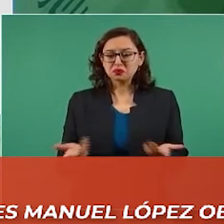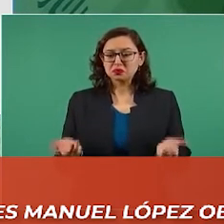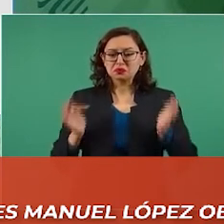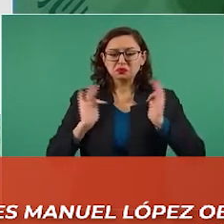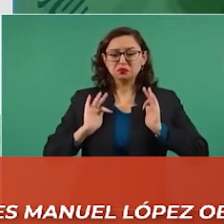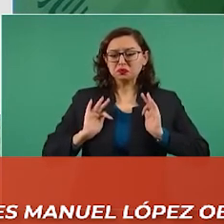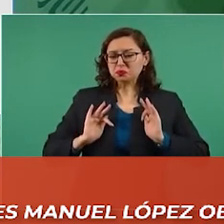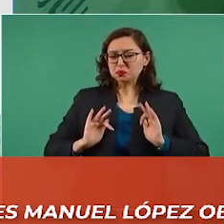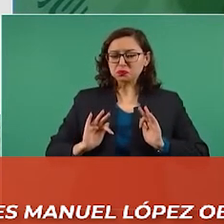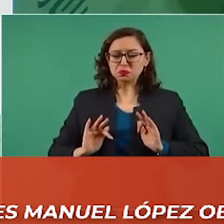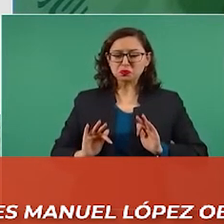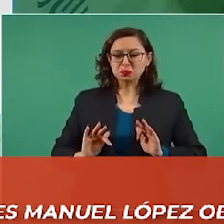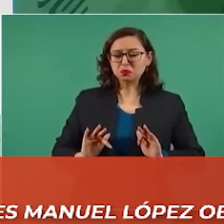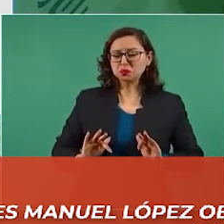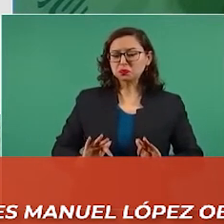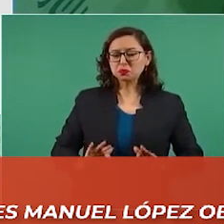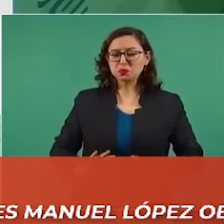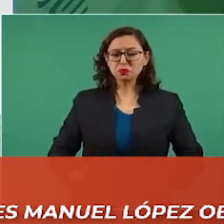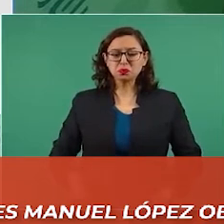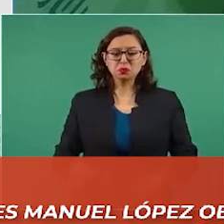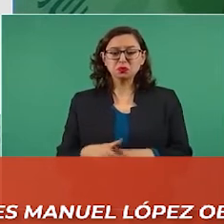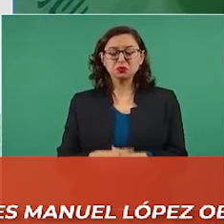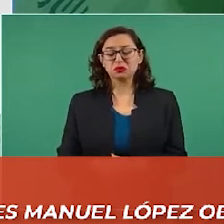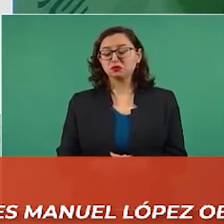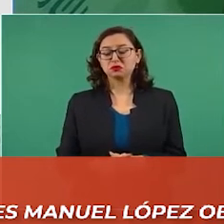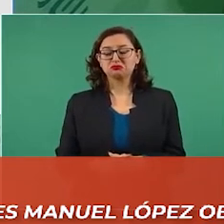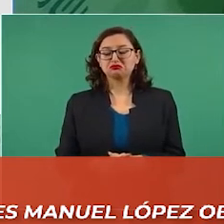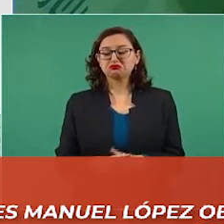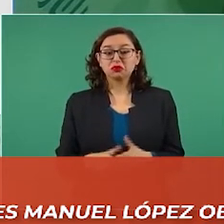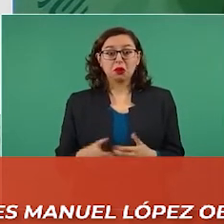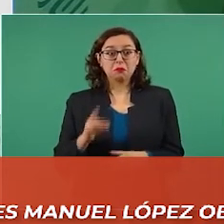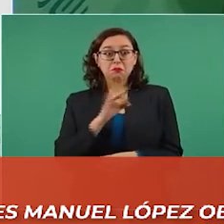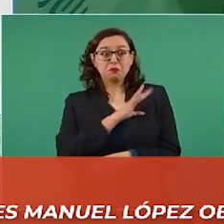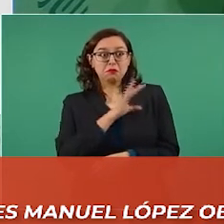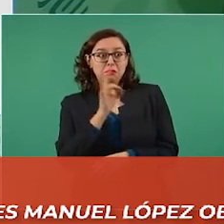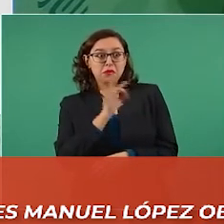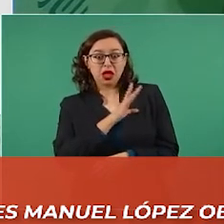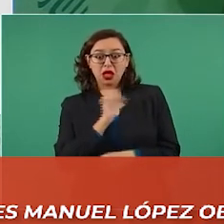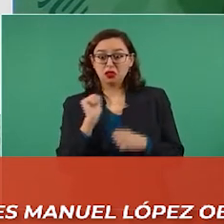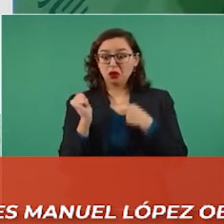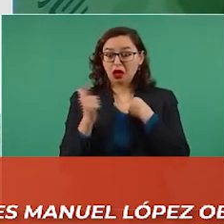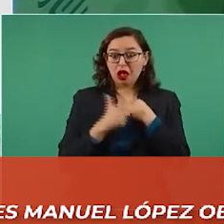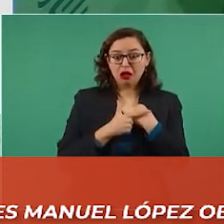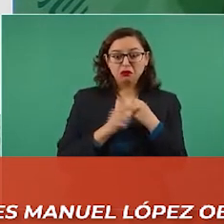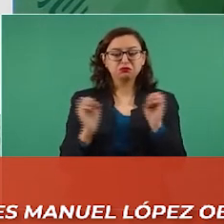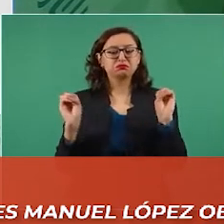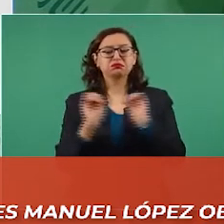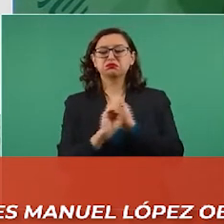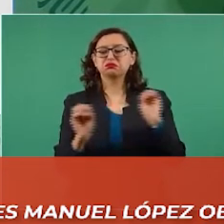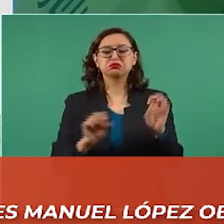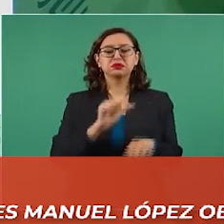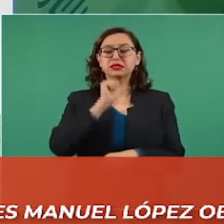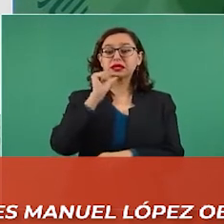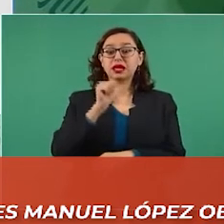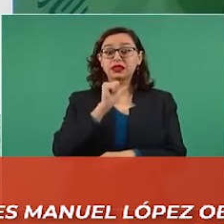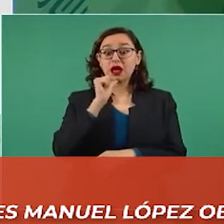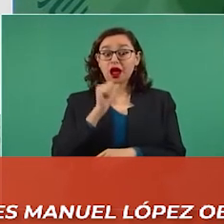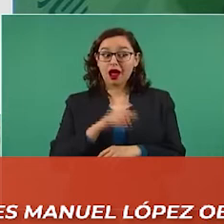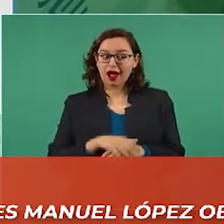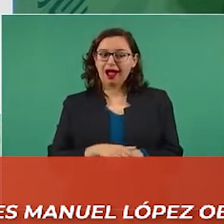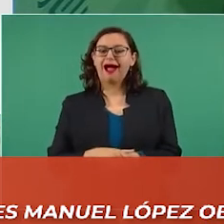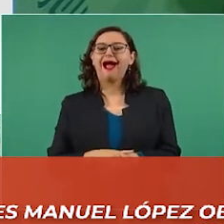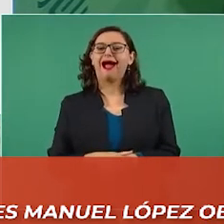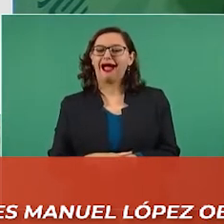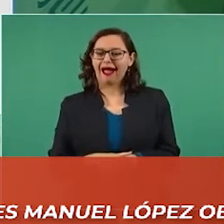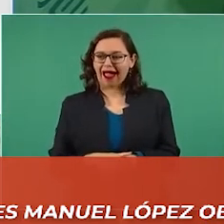incomoda ni a él ni a la seguridad presidencial. ¿Será que